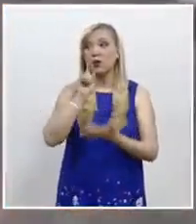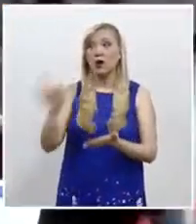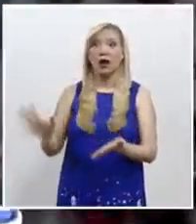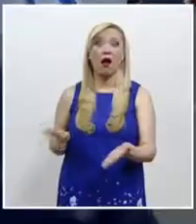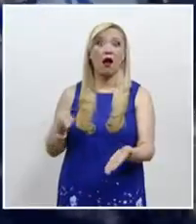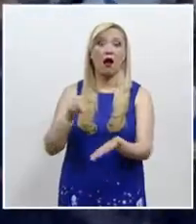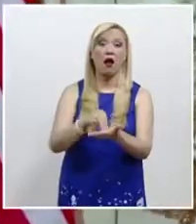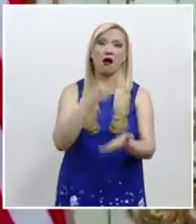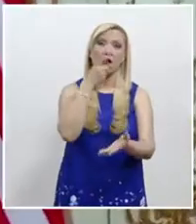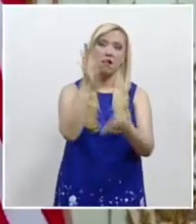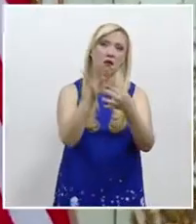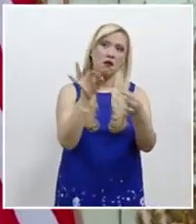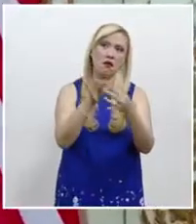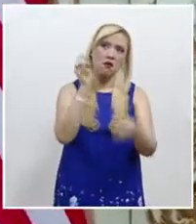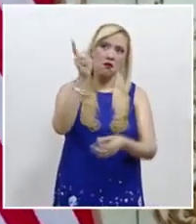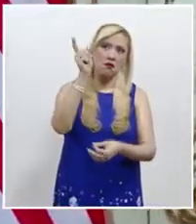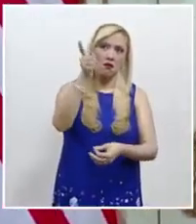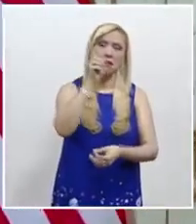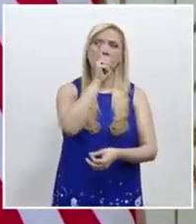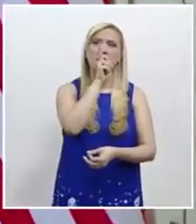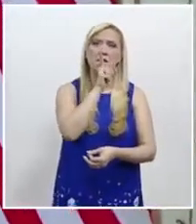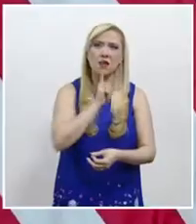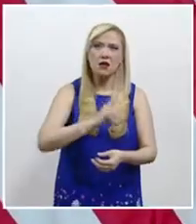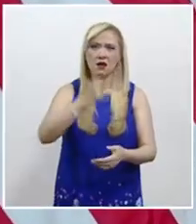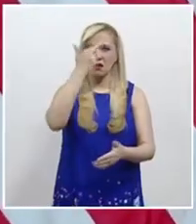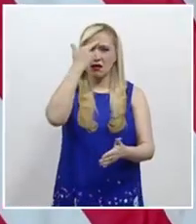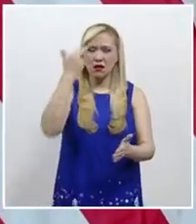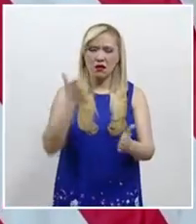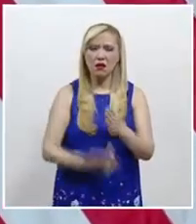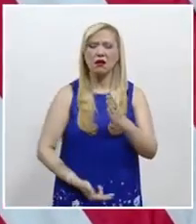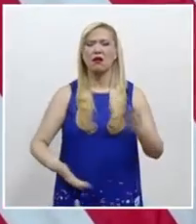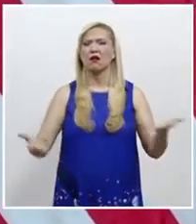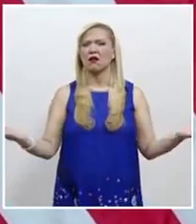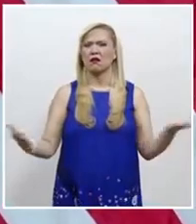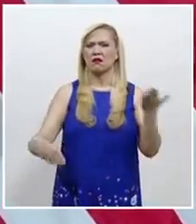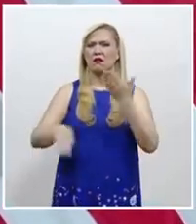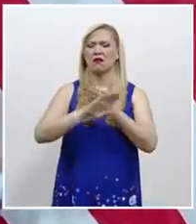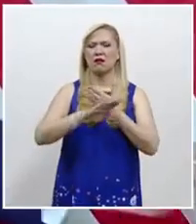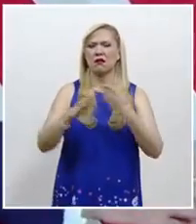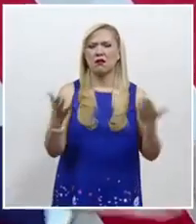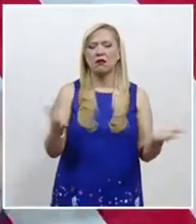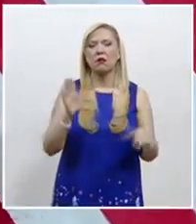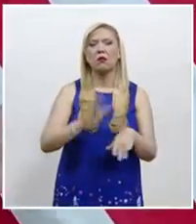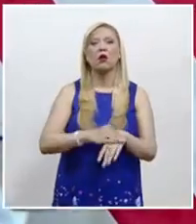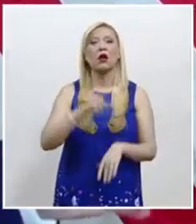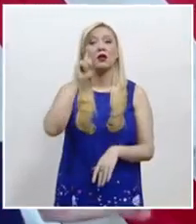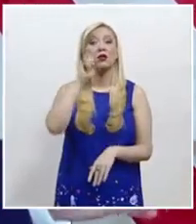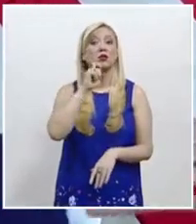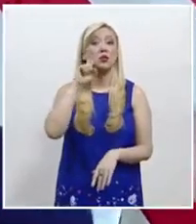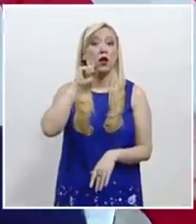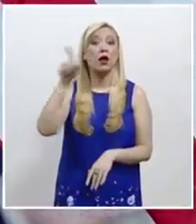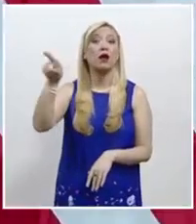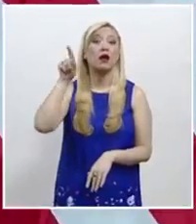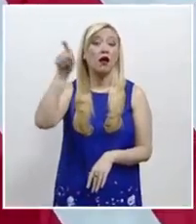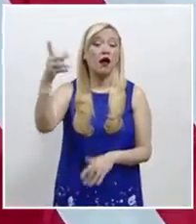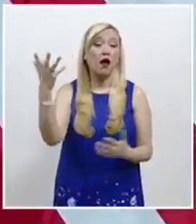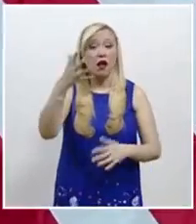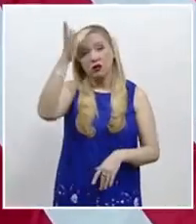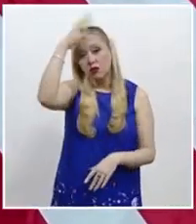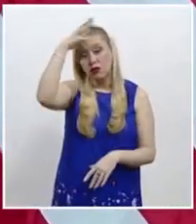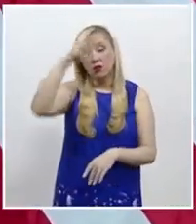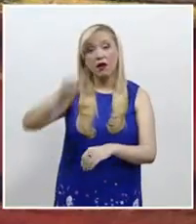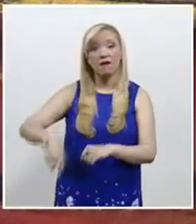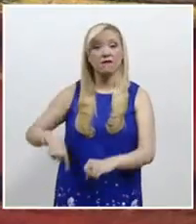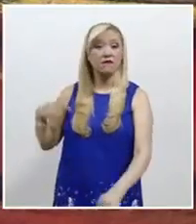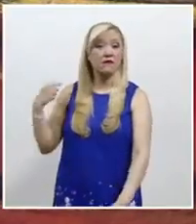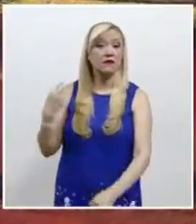su acusación de difamación y violación tras interponer una denuncia por abuso sexual presuntamente perpetrado